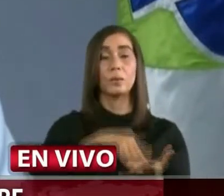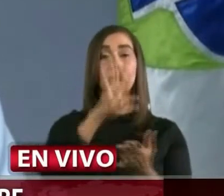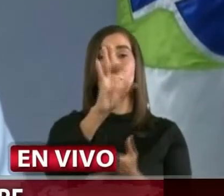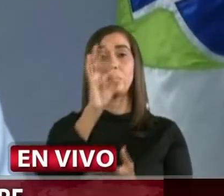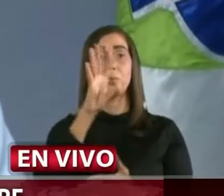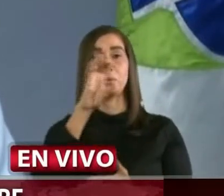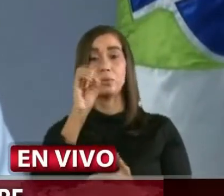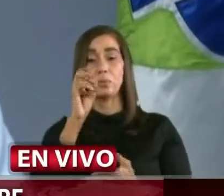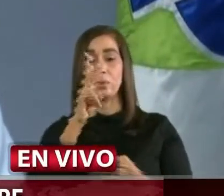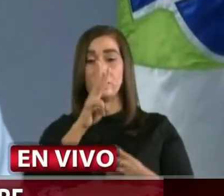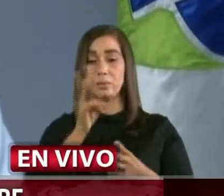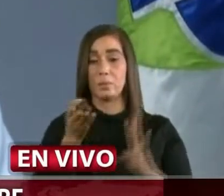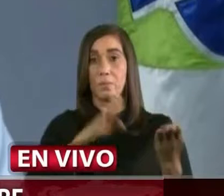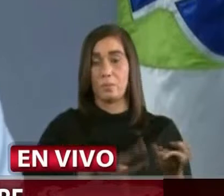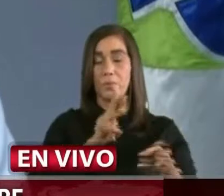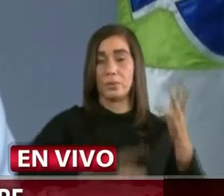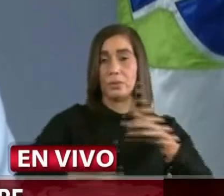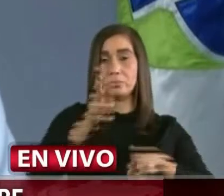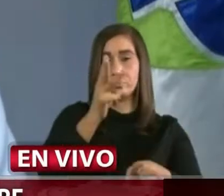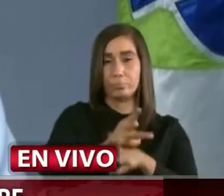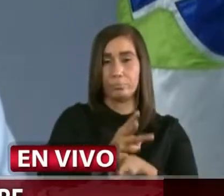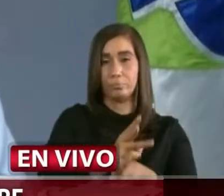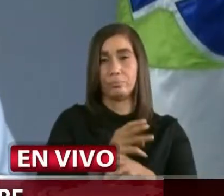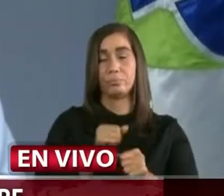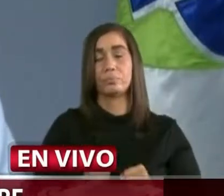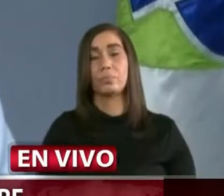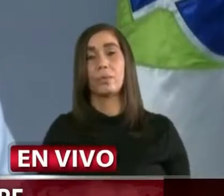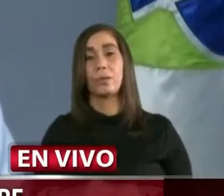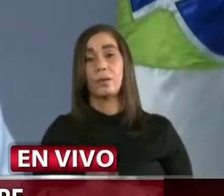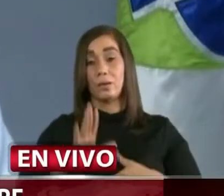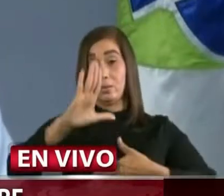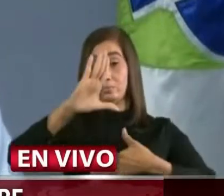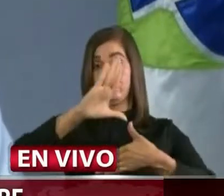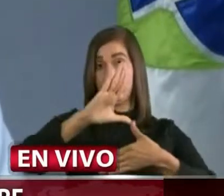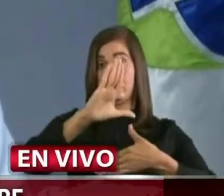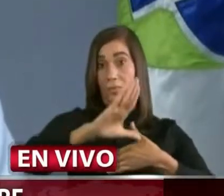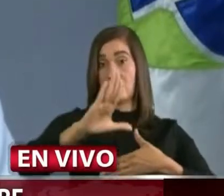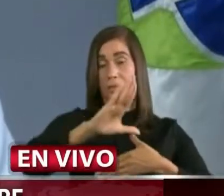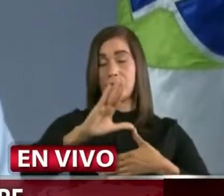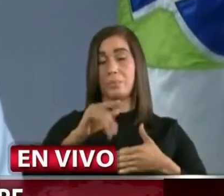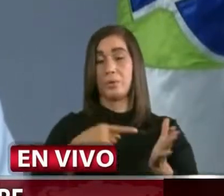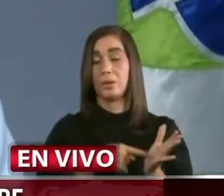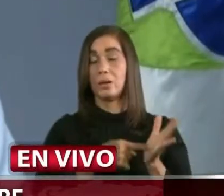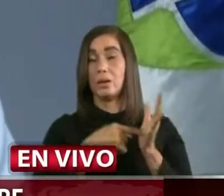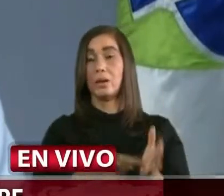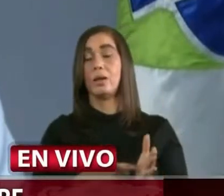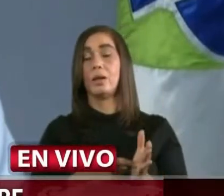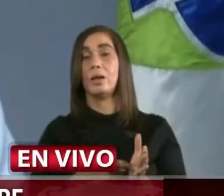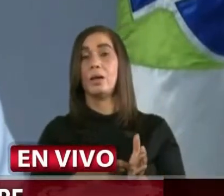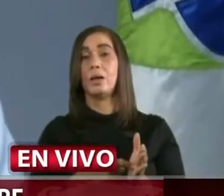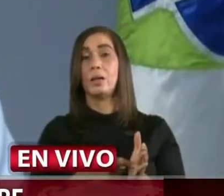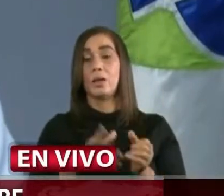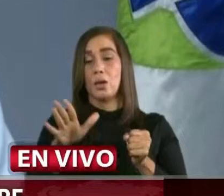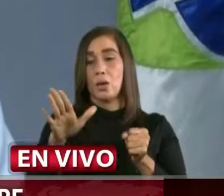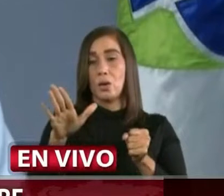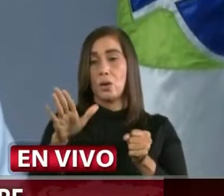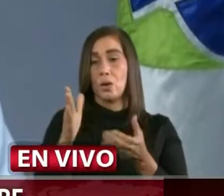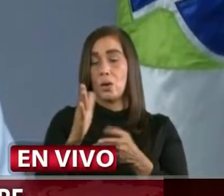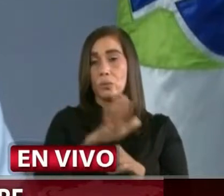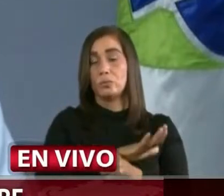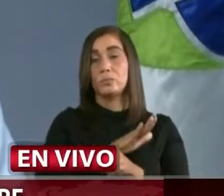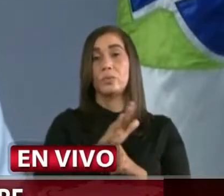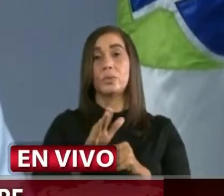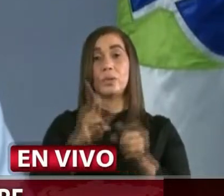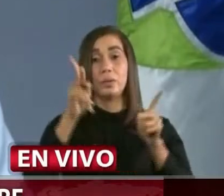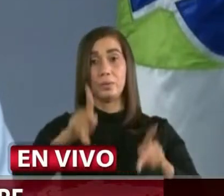4.940 a nivel global. En la región de las Américas se han producido un total de